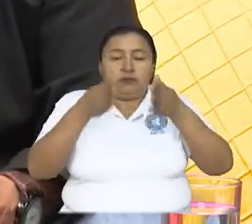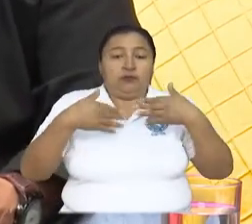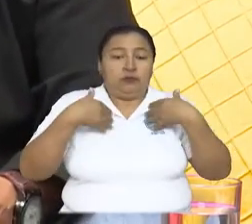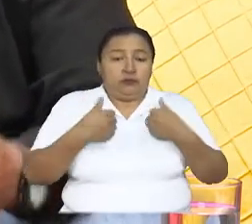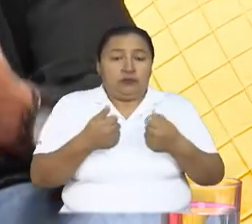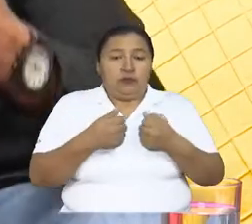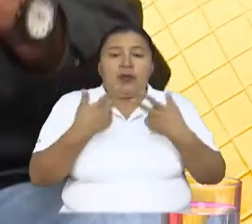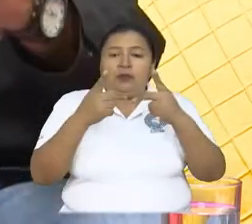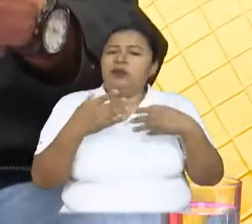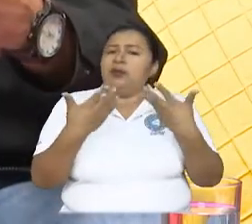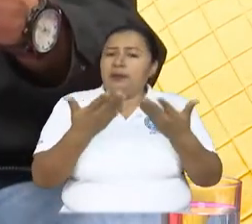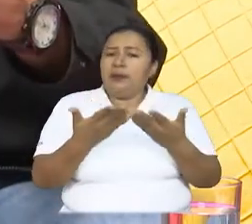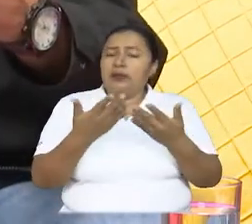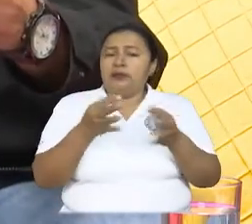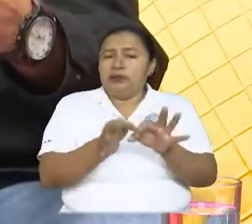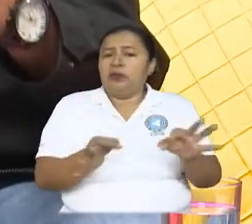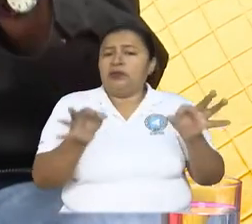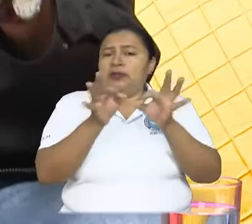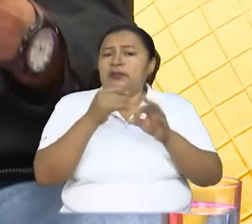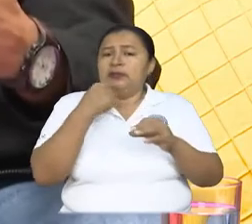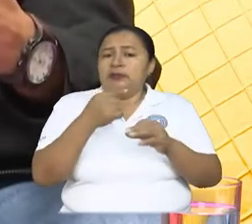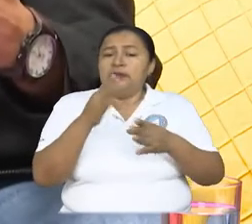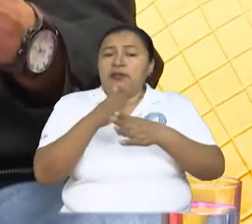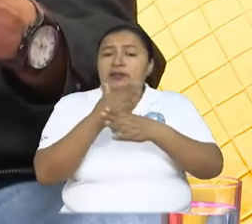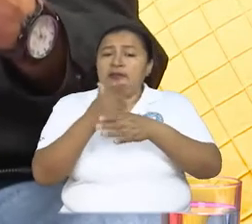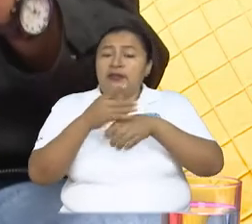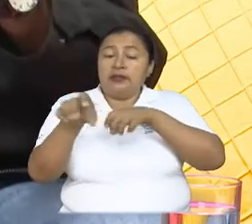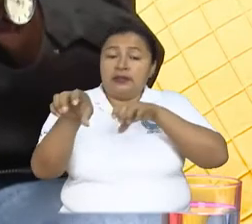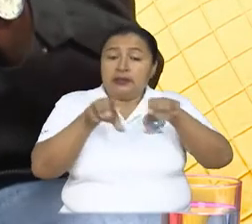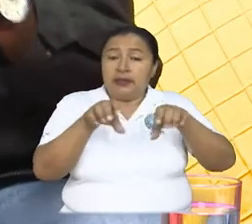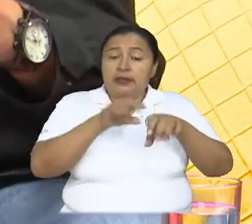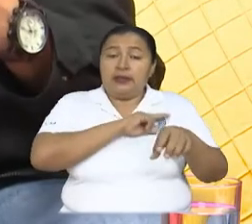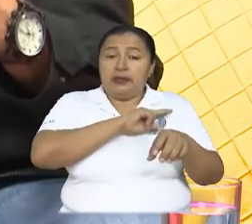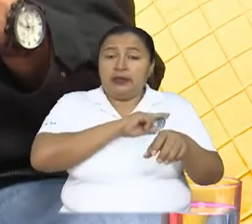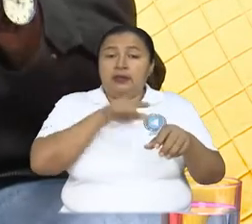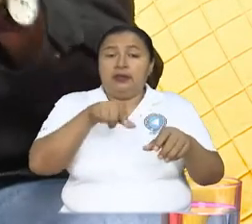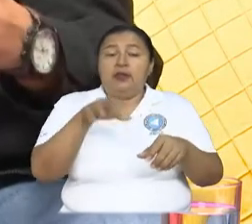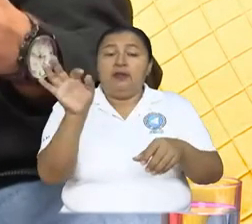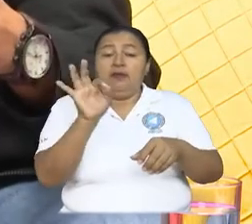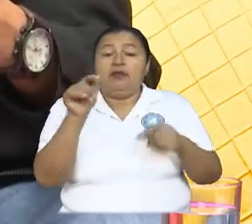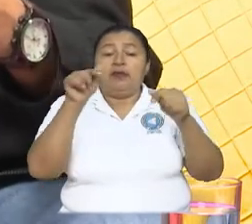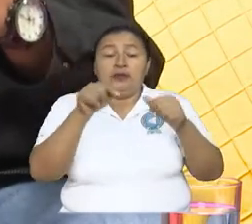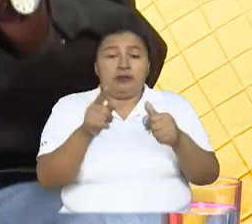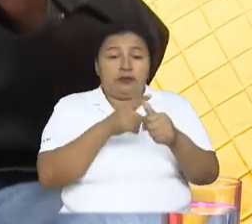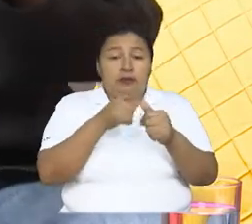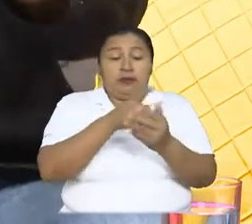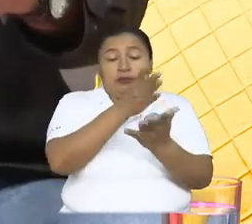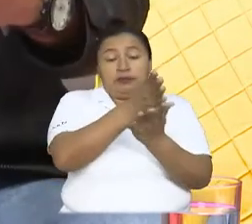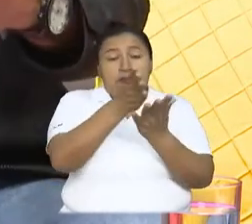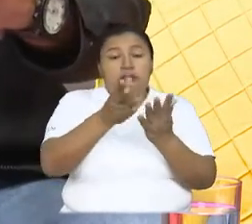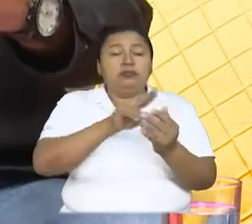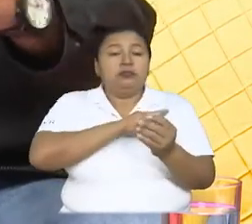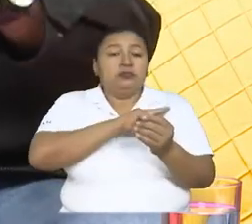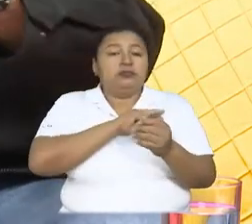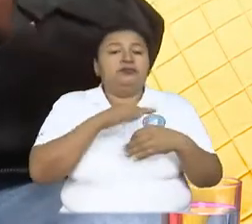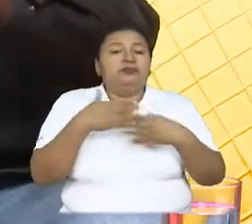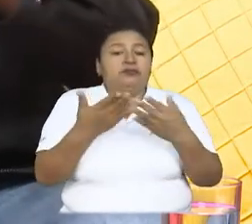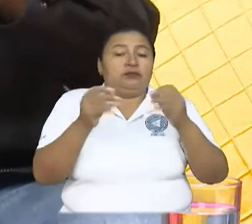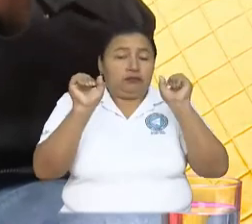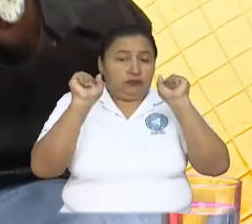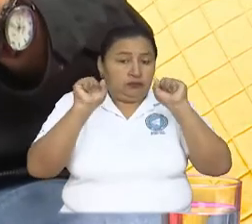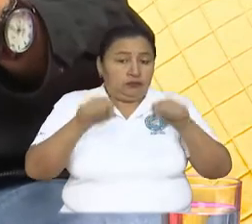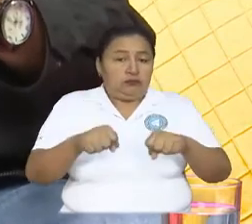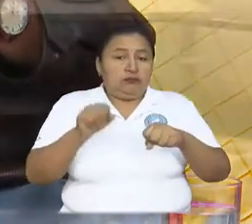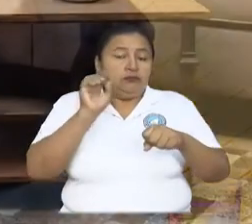importante señalar que dentro de las acciones sin el modelo en ese primer eje está también el poder